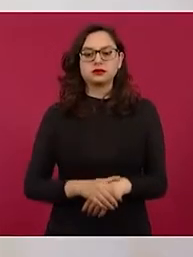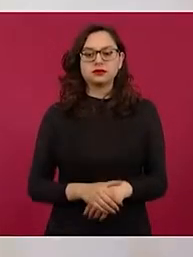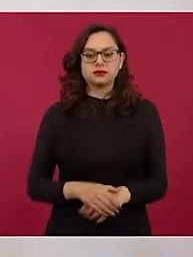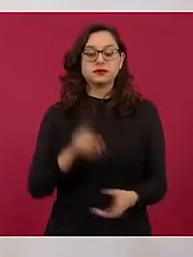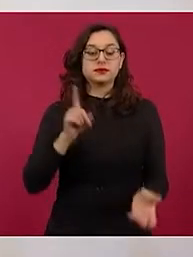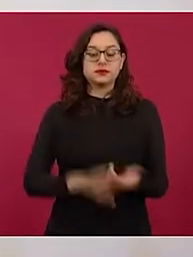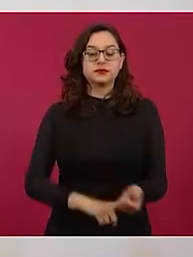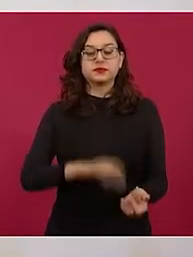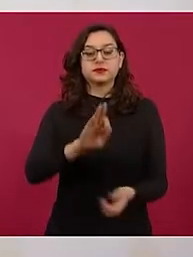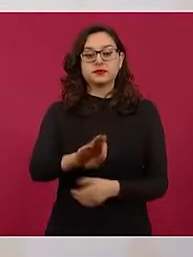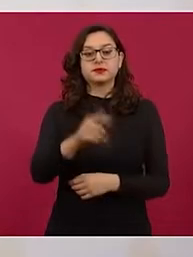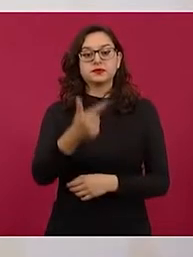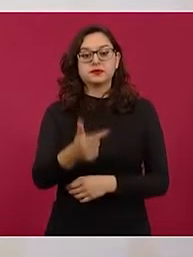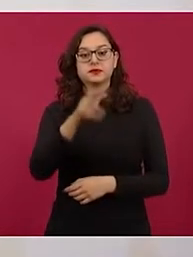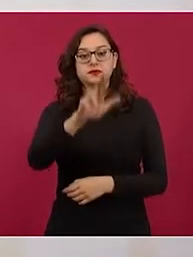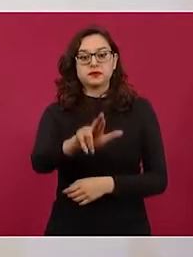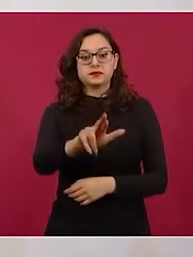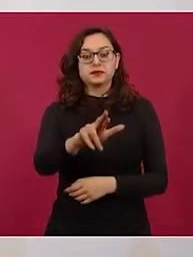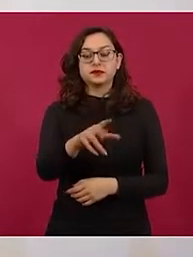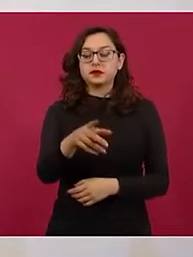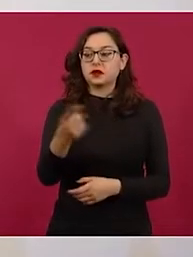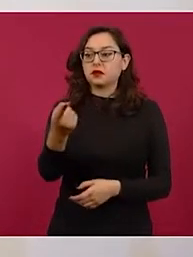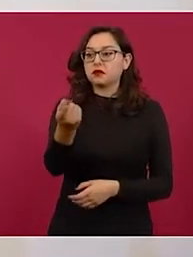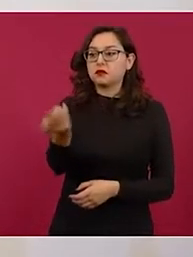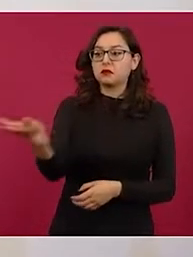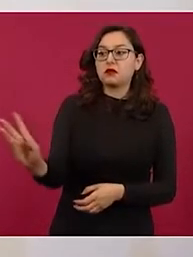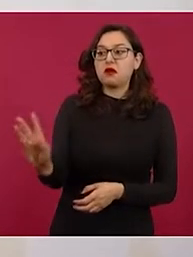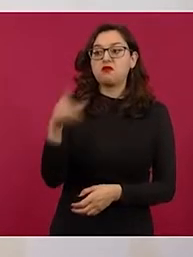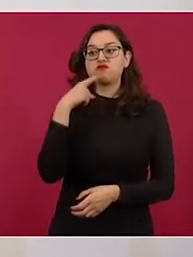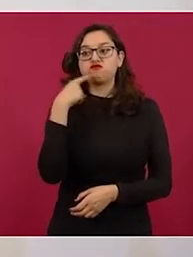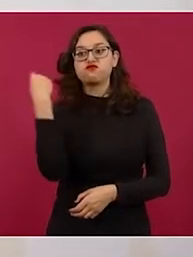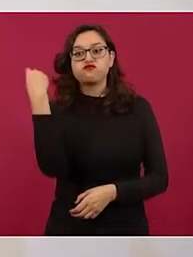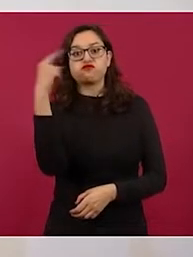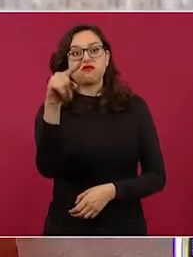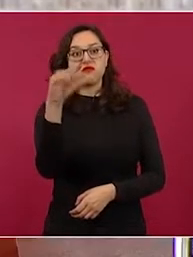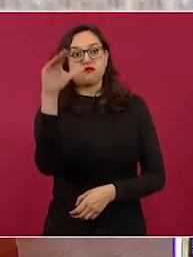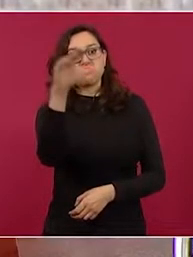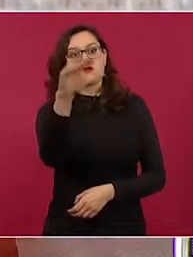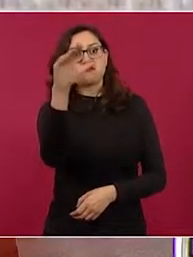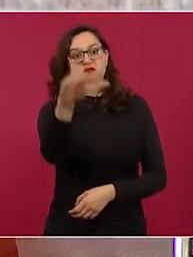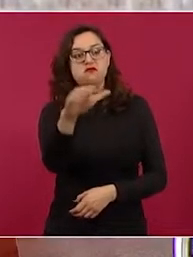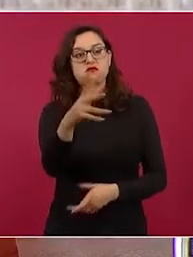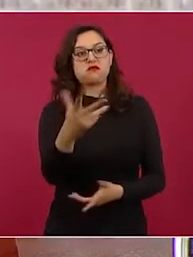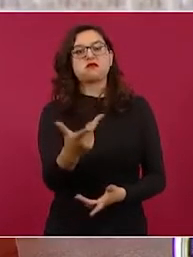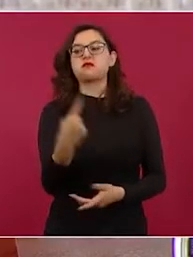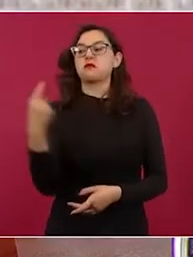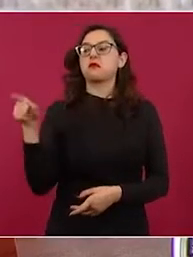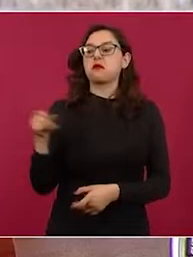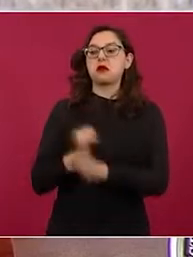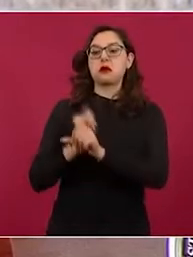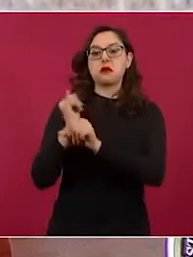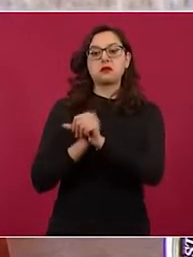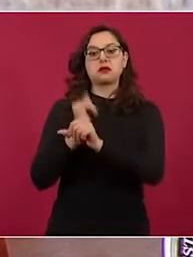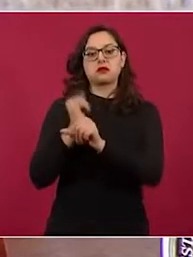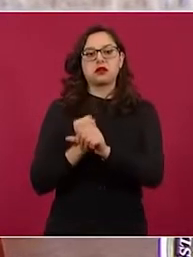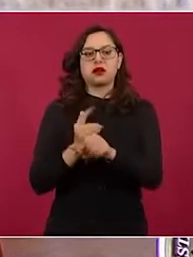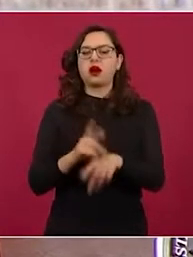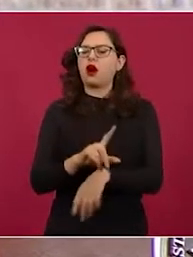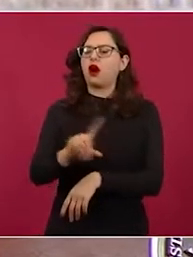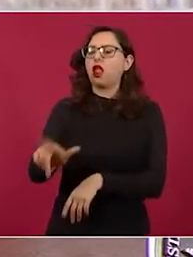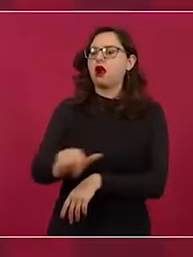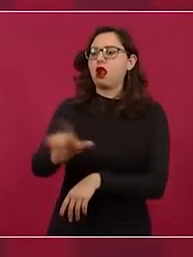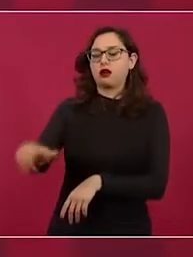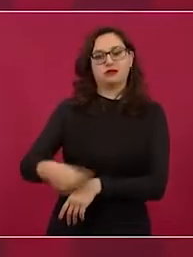y cuando la empresa petrolera vino y dio un dictamen,